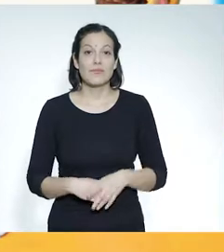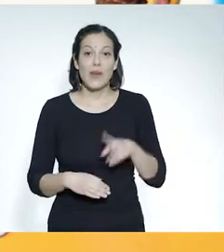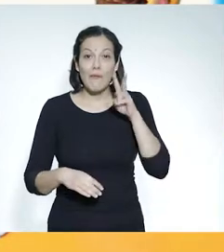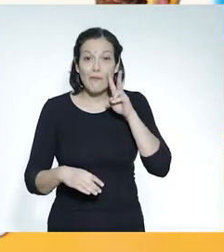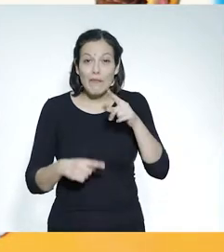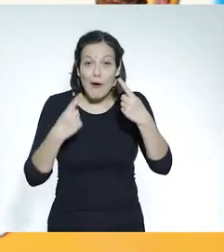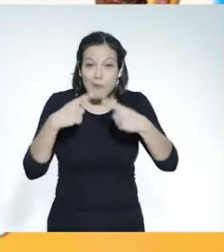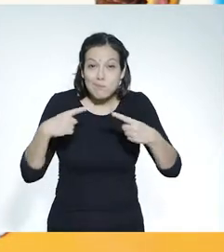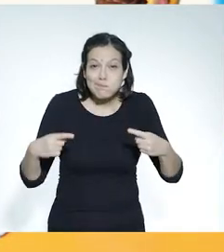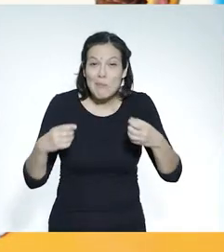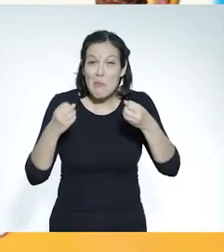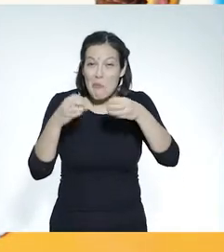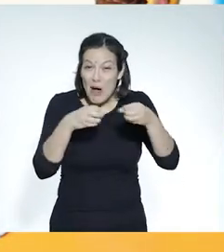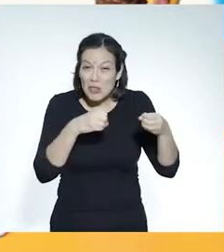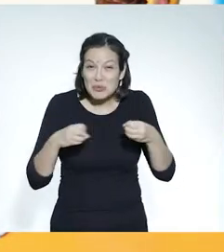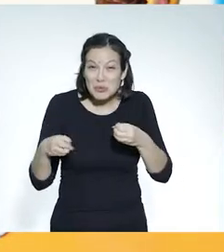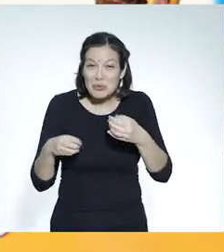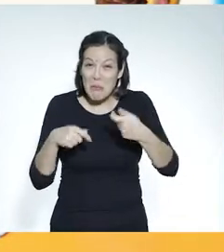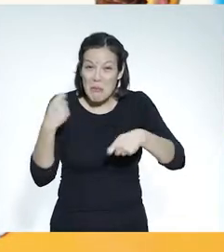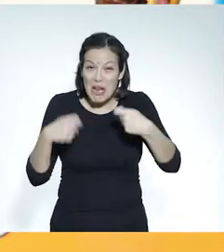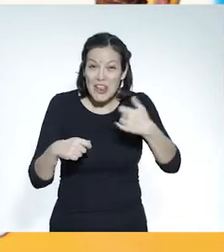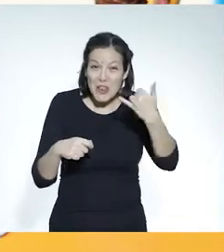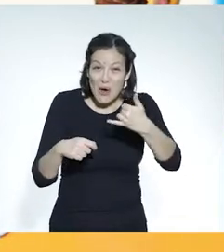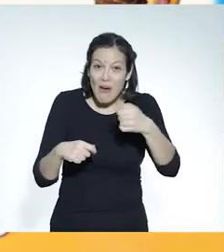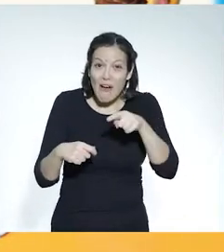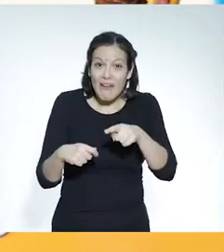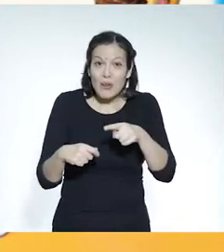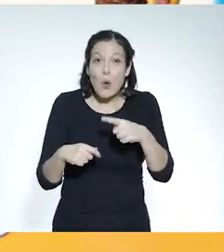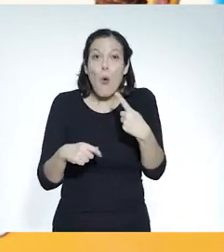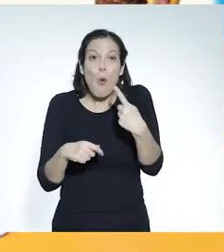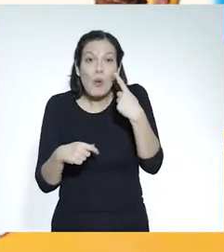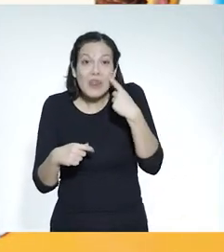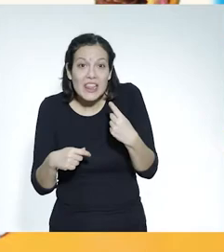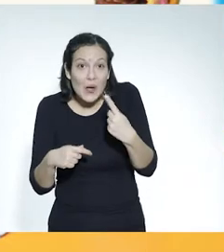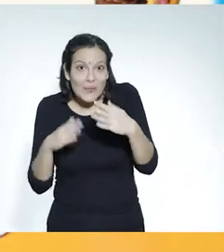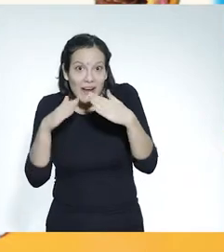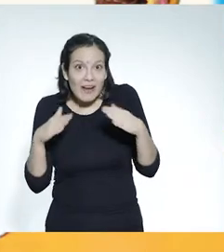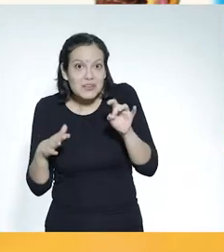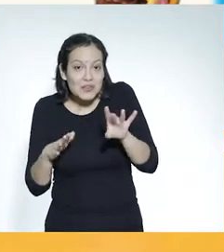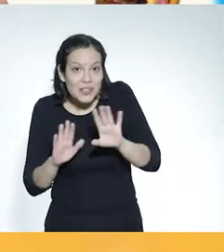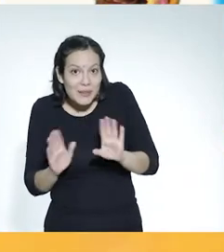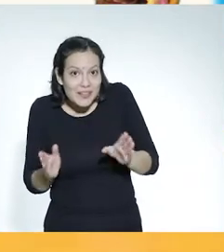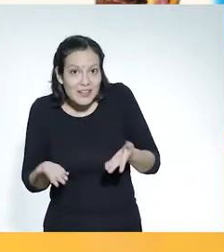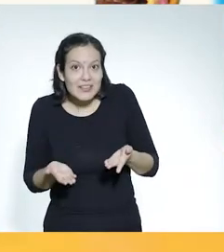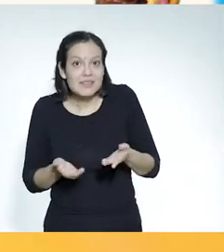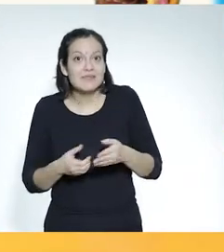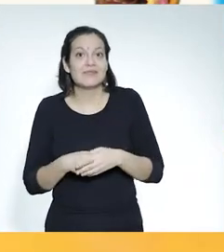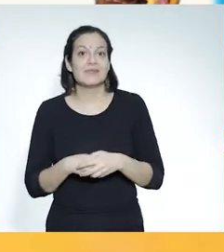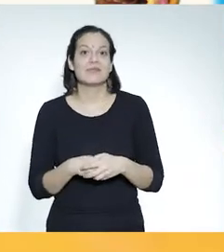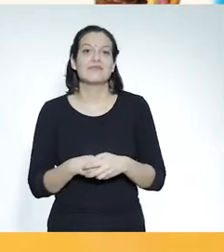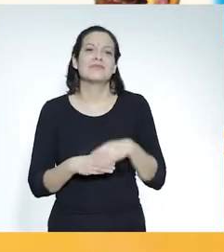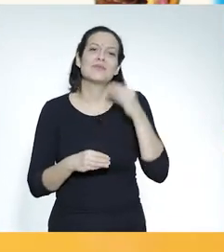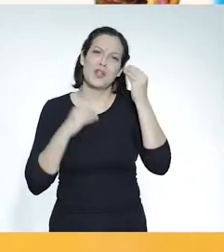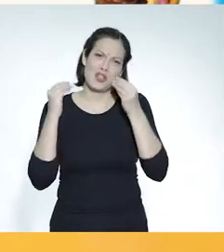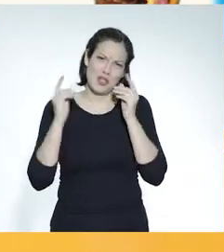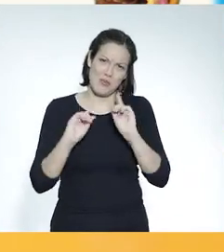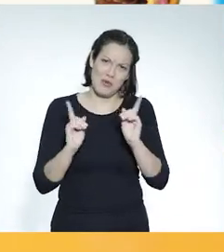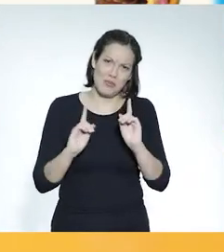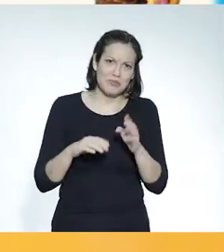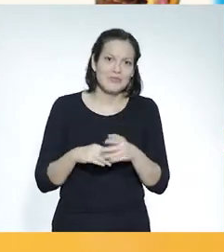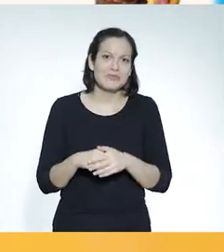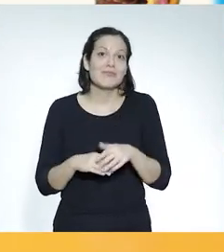¿Viste la cantidad de desperdicios plásticos que se generan en un día en una casa? No te